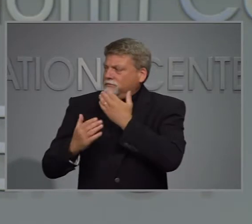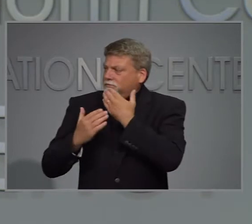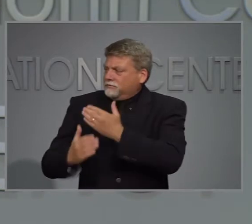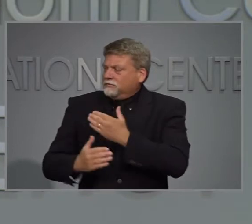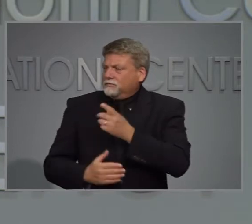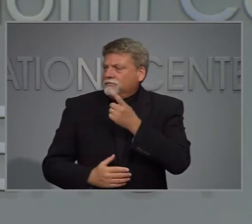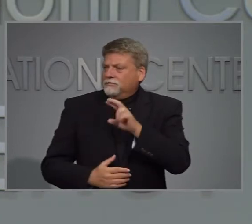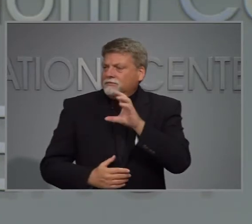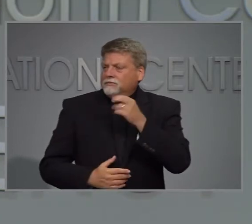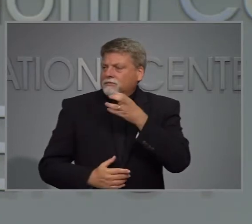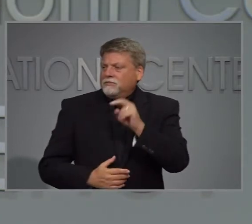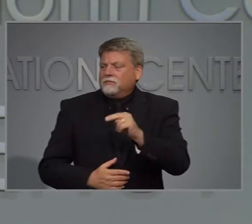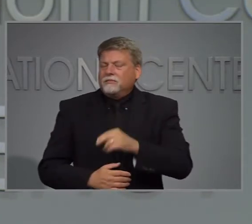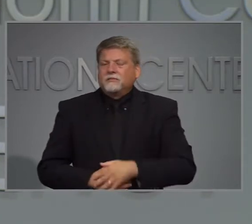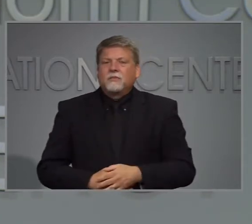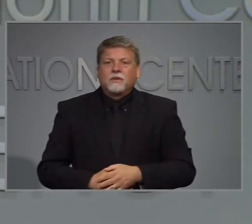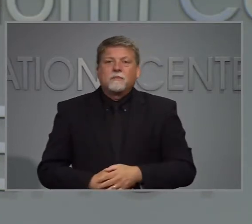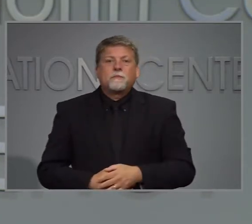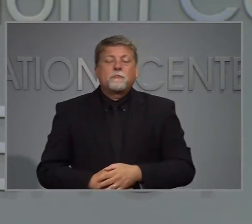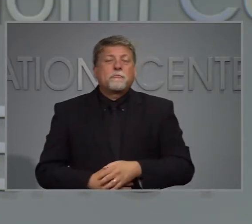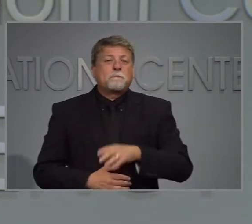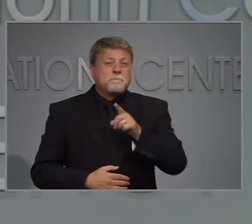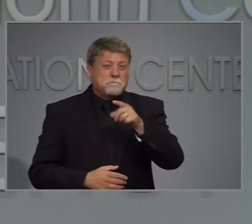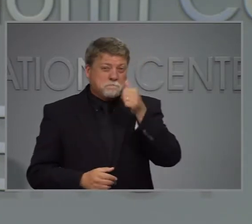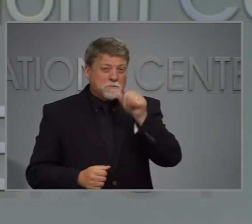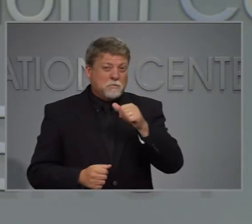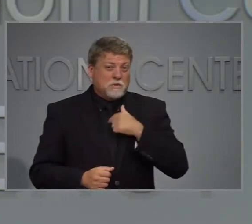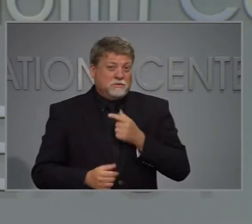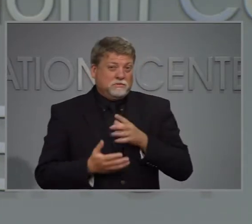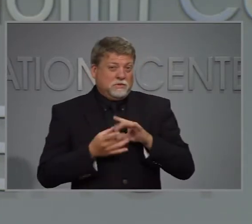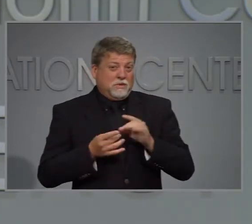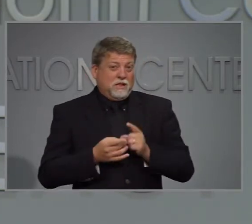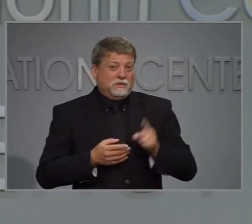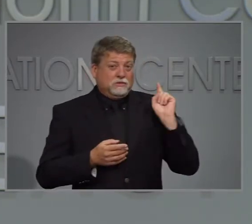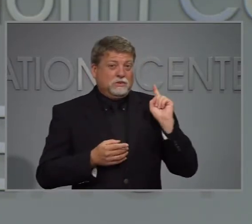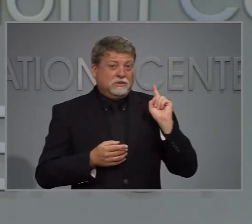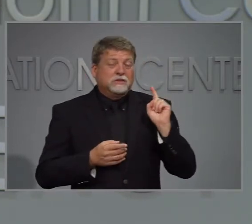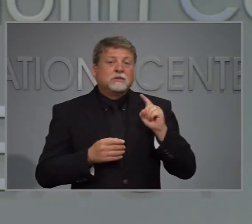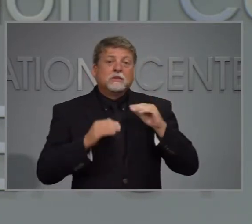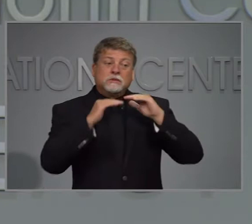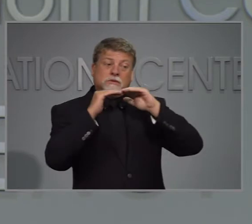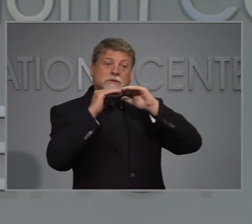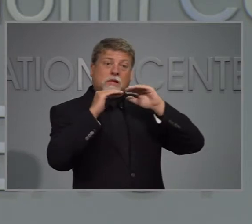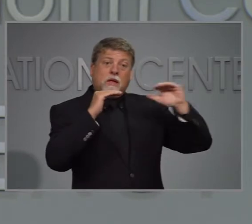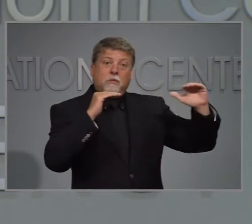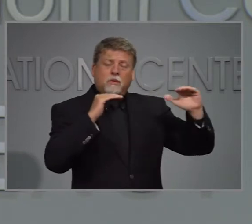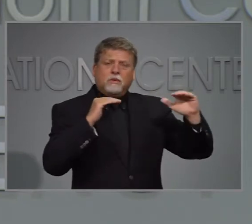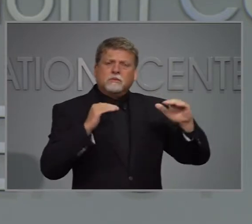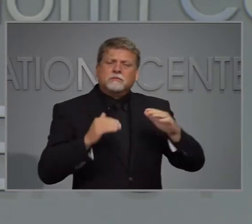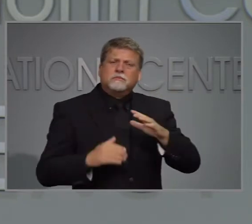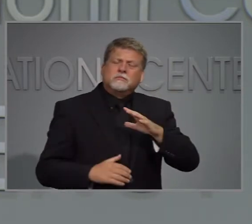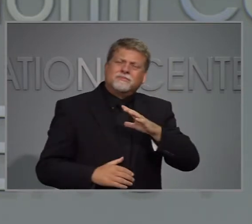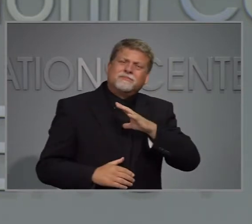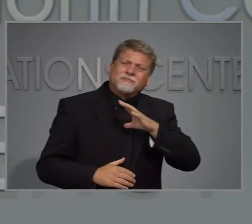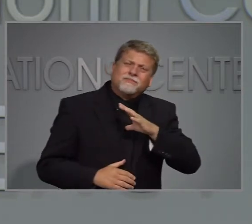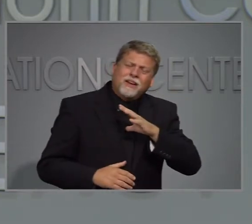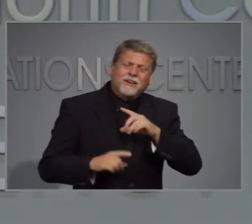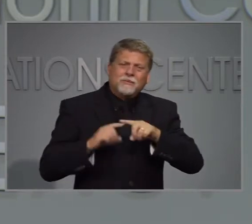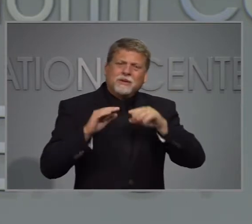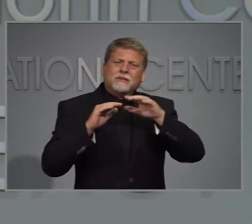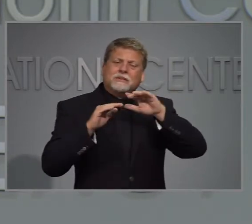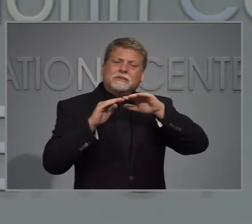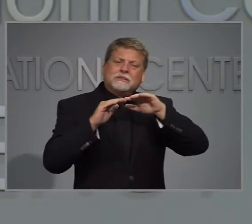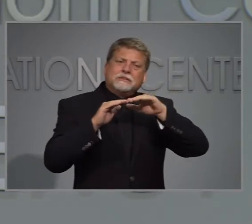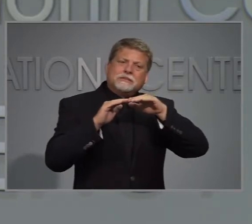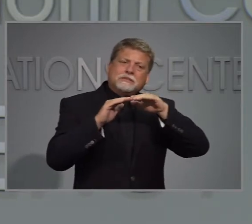Gracias, doctora Cohen. Como les dije la semana pasada, la estabilización es buena, pero la reducción es mejor.